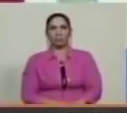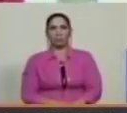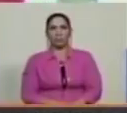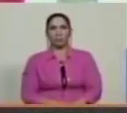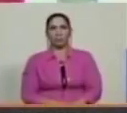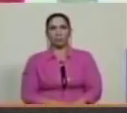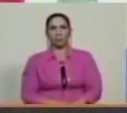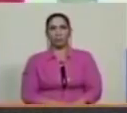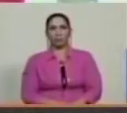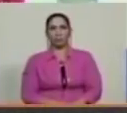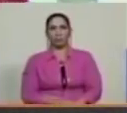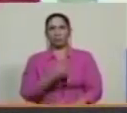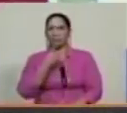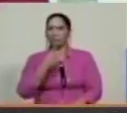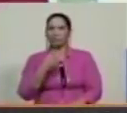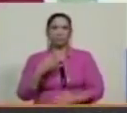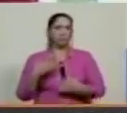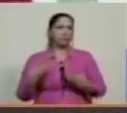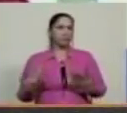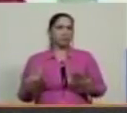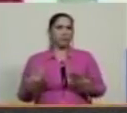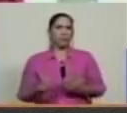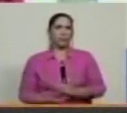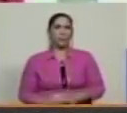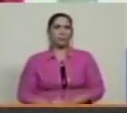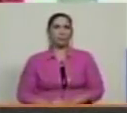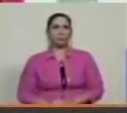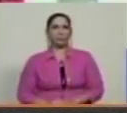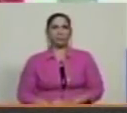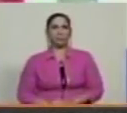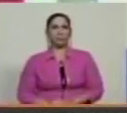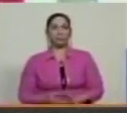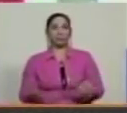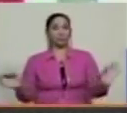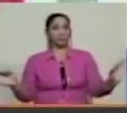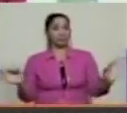¿Por qué les digo esto, hermanos y hermanas? De nada servirá